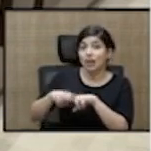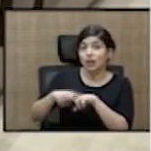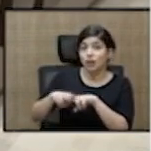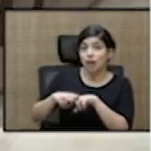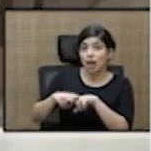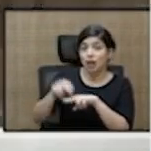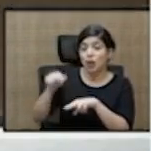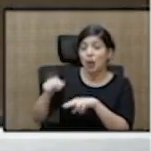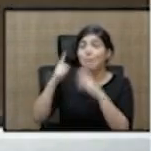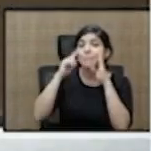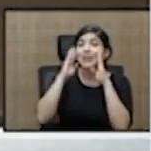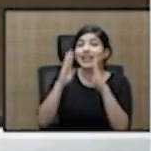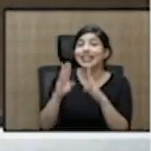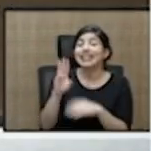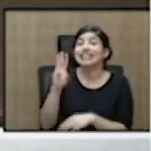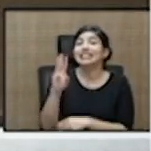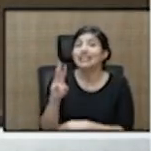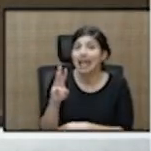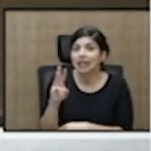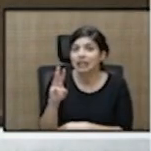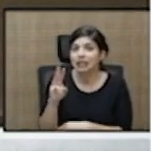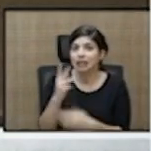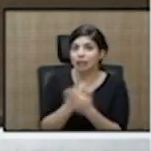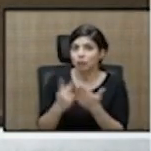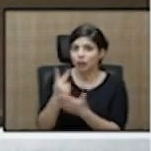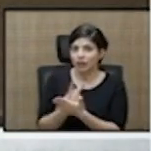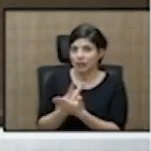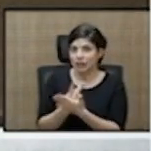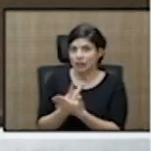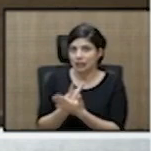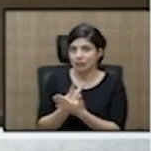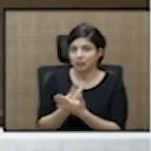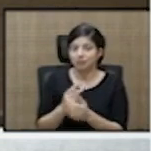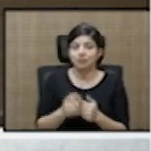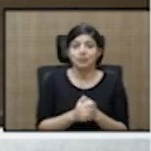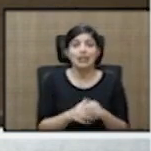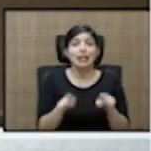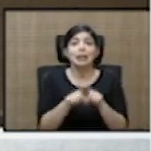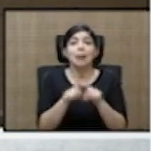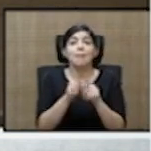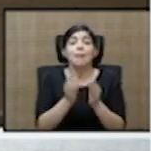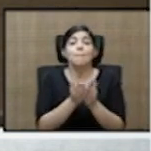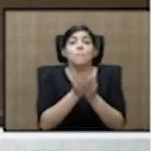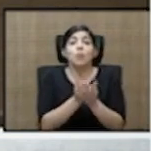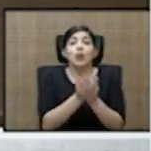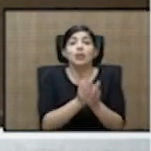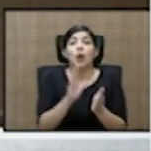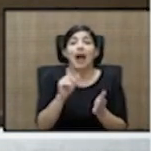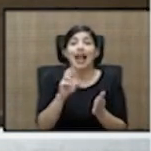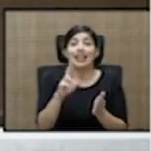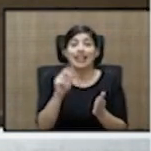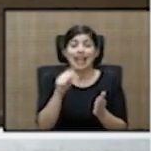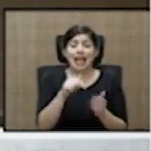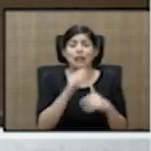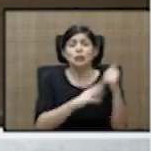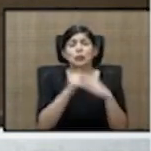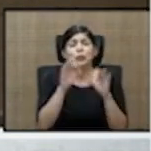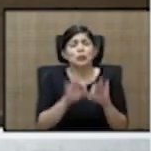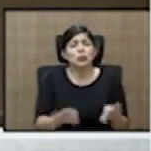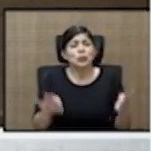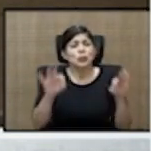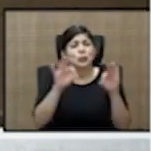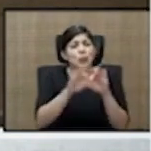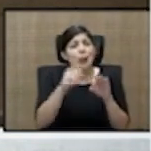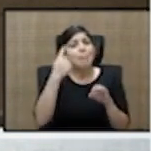Internacional como prácticamente única opción para balancear las finanzas públicas, y no así, como digo